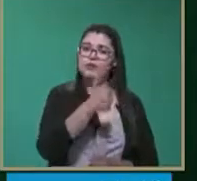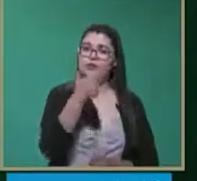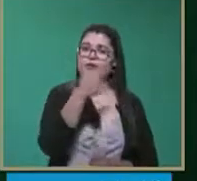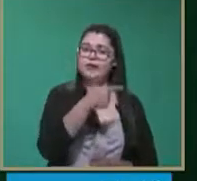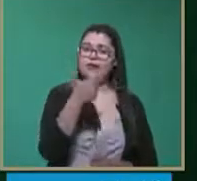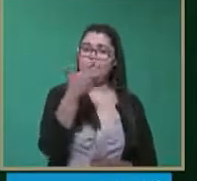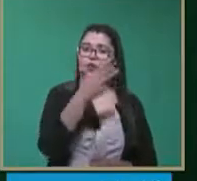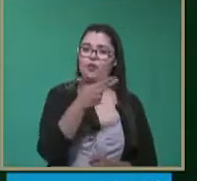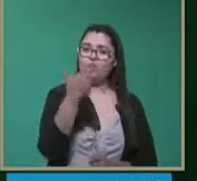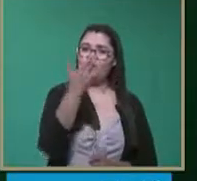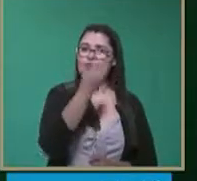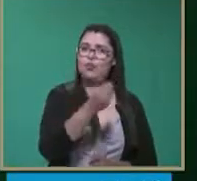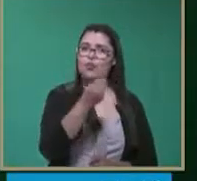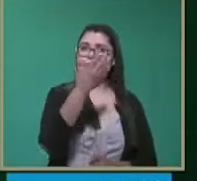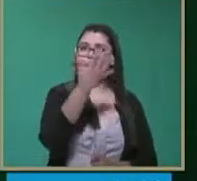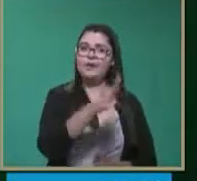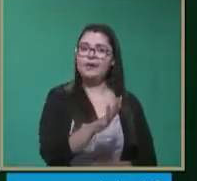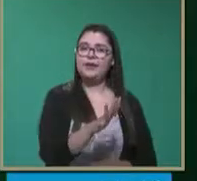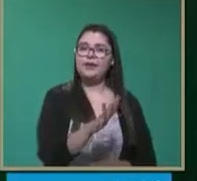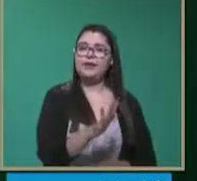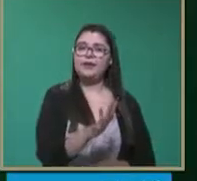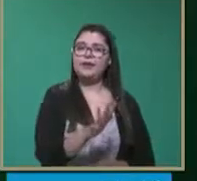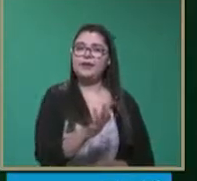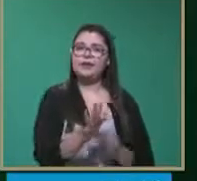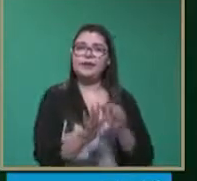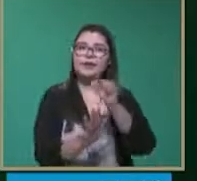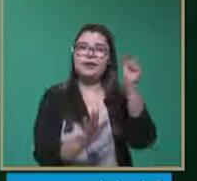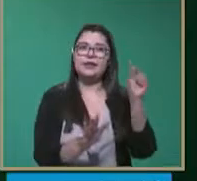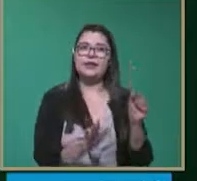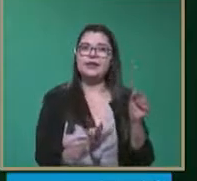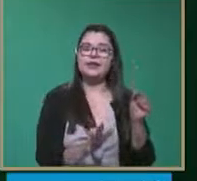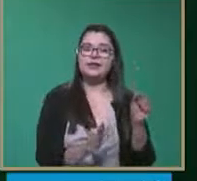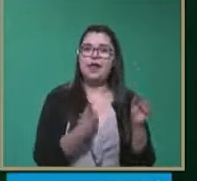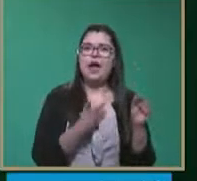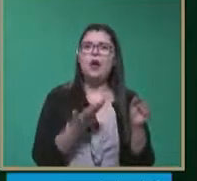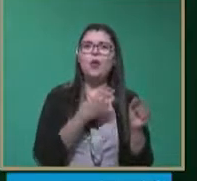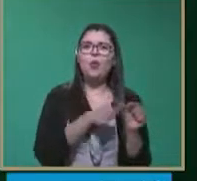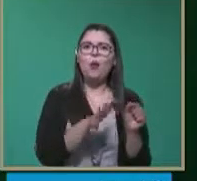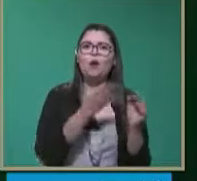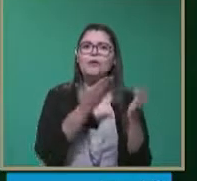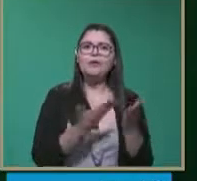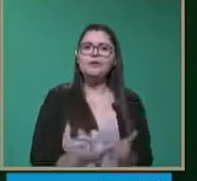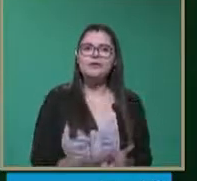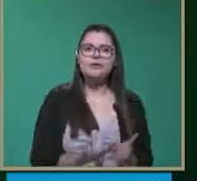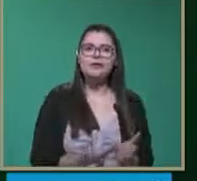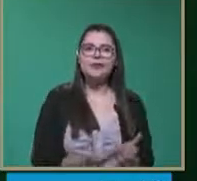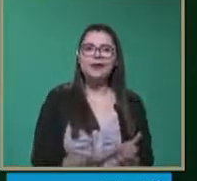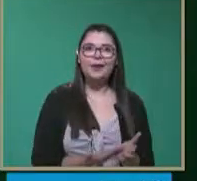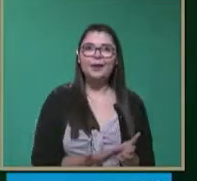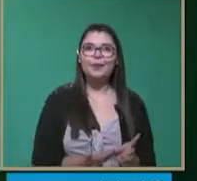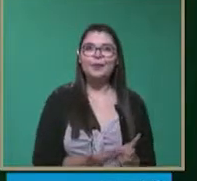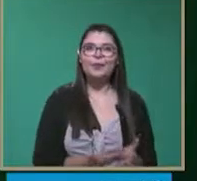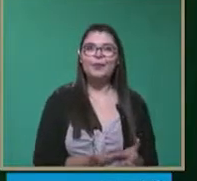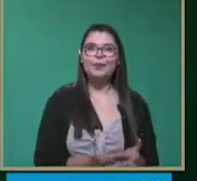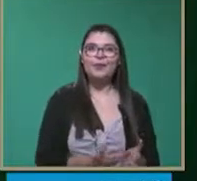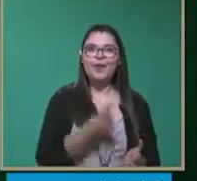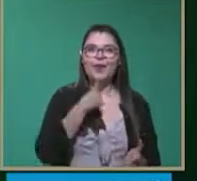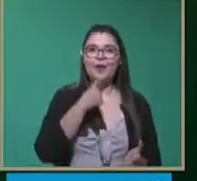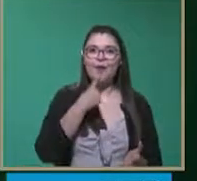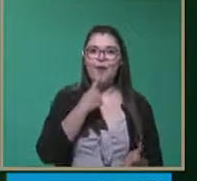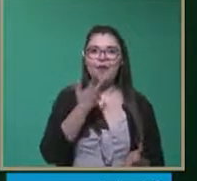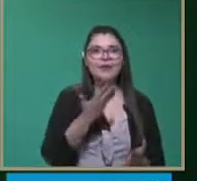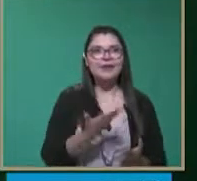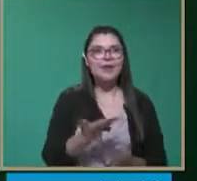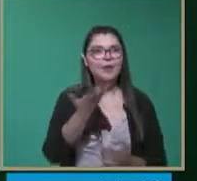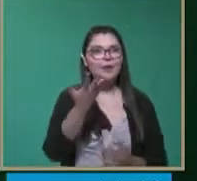6, 7, 8, 9, 10. Entonces, 20 menos 10. ¿A qué número llegamos, niños?